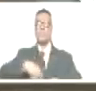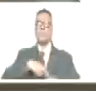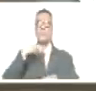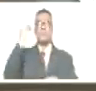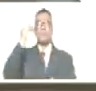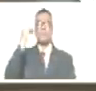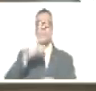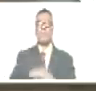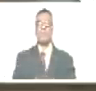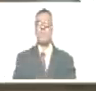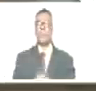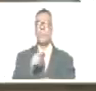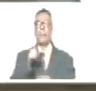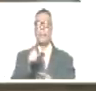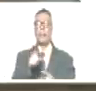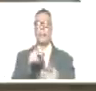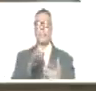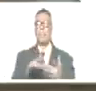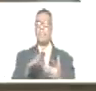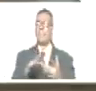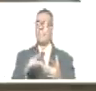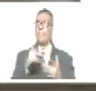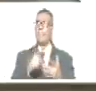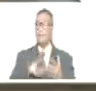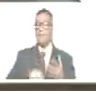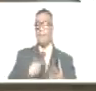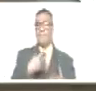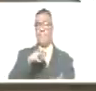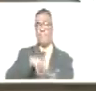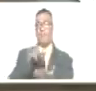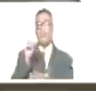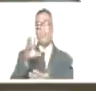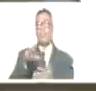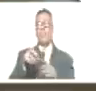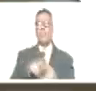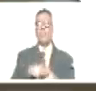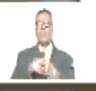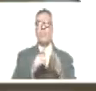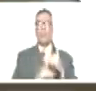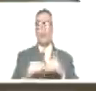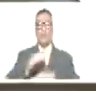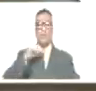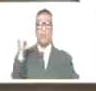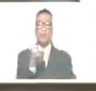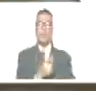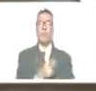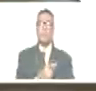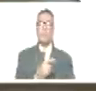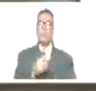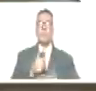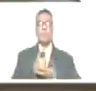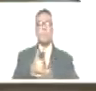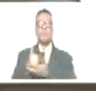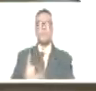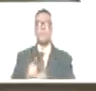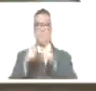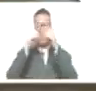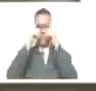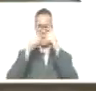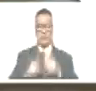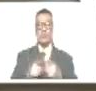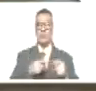que en tal sentido este poder legislativo tiene la suprema obligación de contribuir decididamente a las